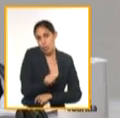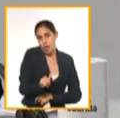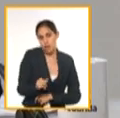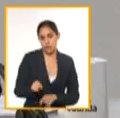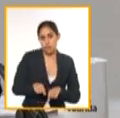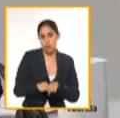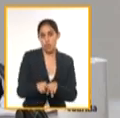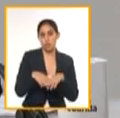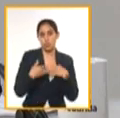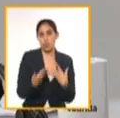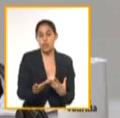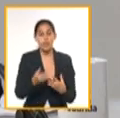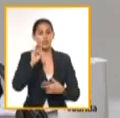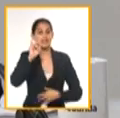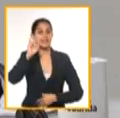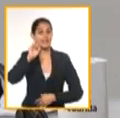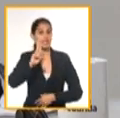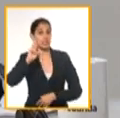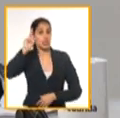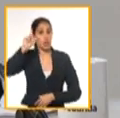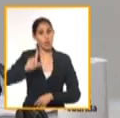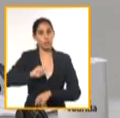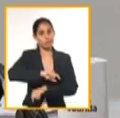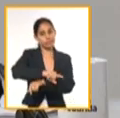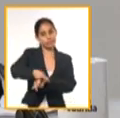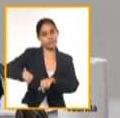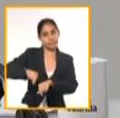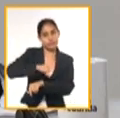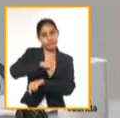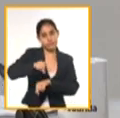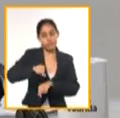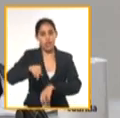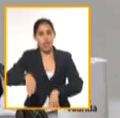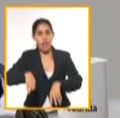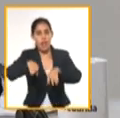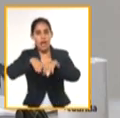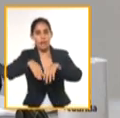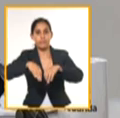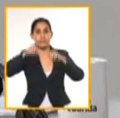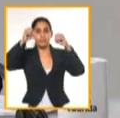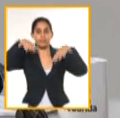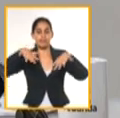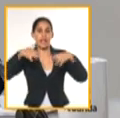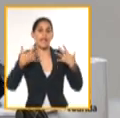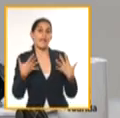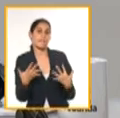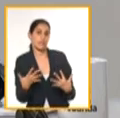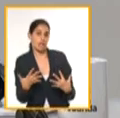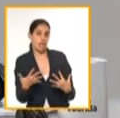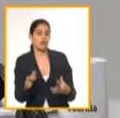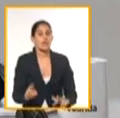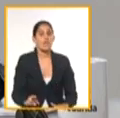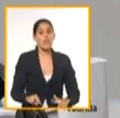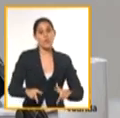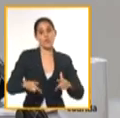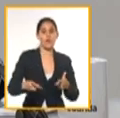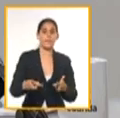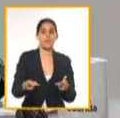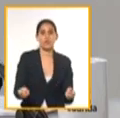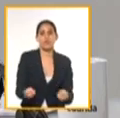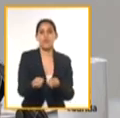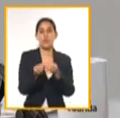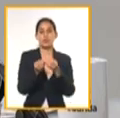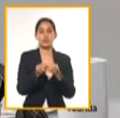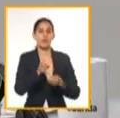necesita como mínimo 72 horas de estabilidad eléctrica para lograr presurizar los sistemas y que comience a estabilizar el servicio de abasto de agua. O sea, son 3